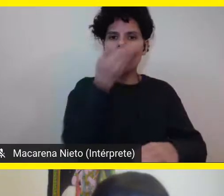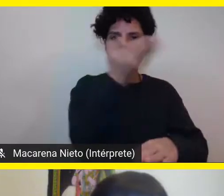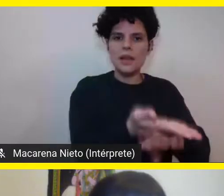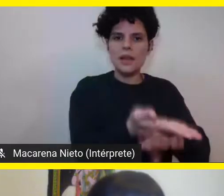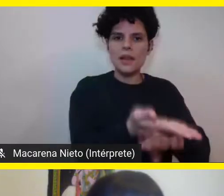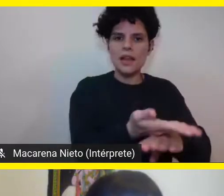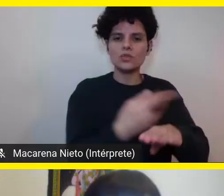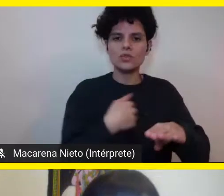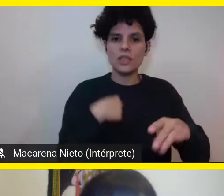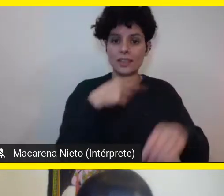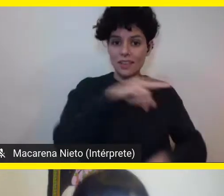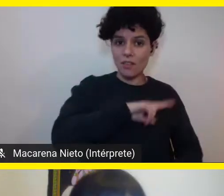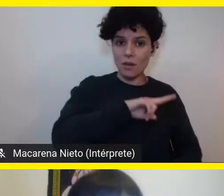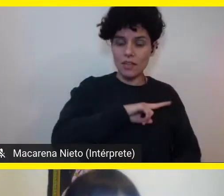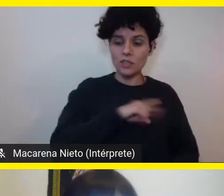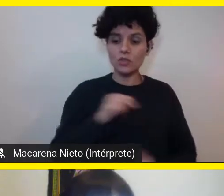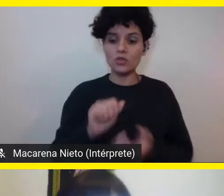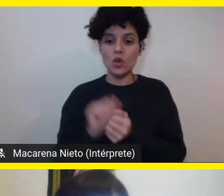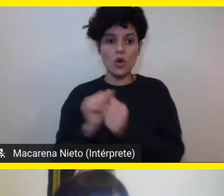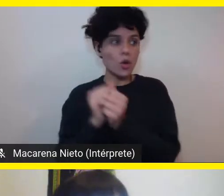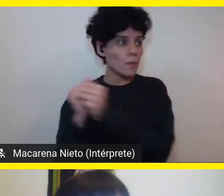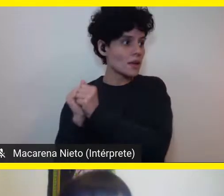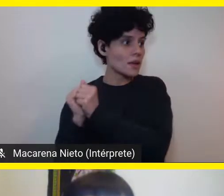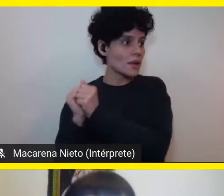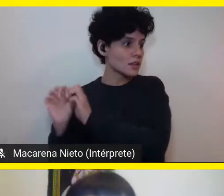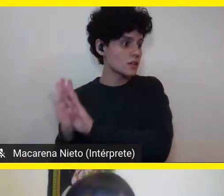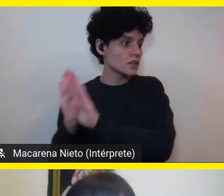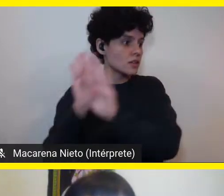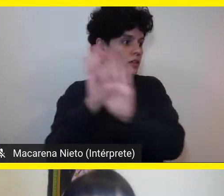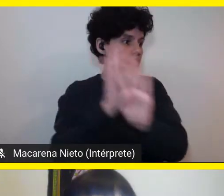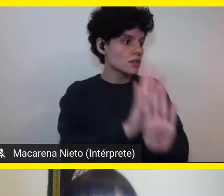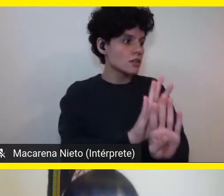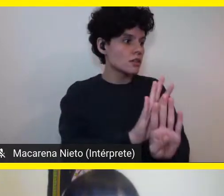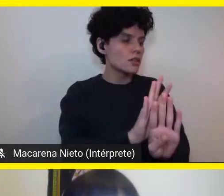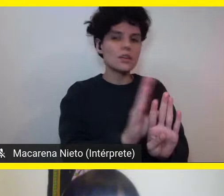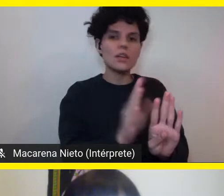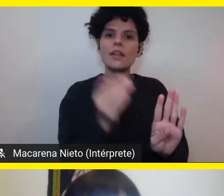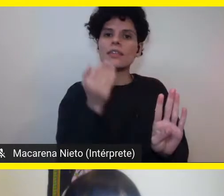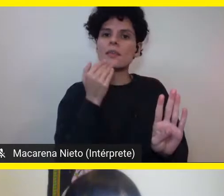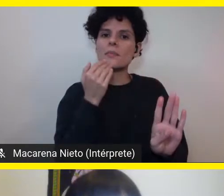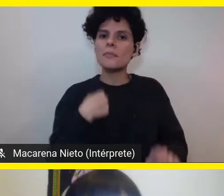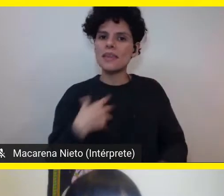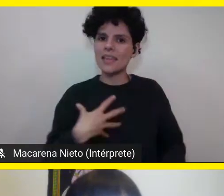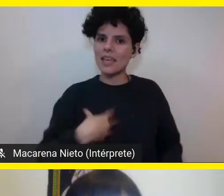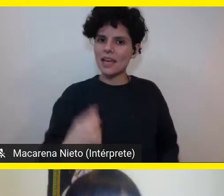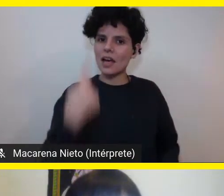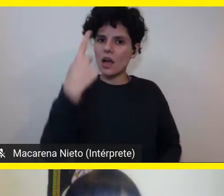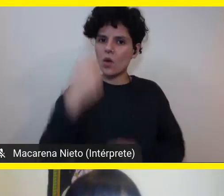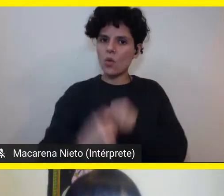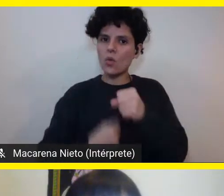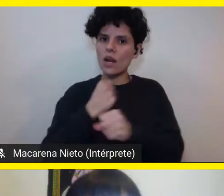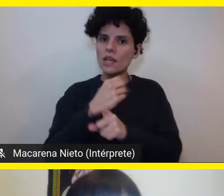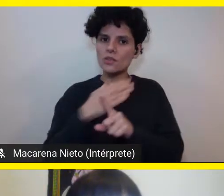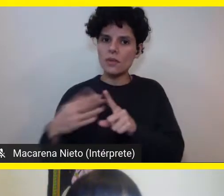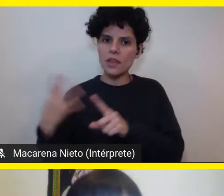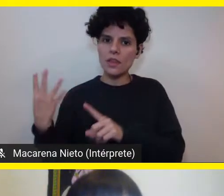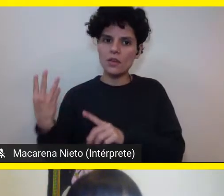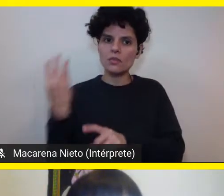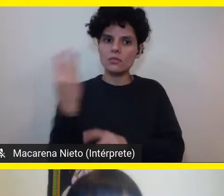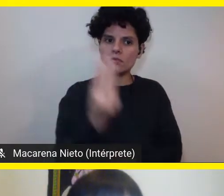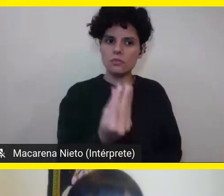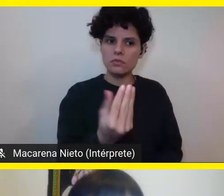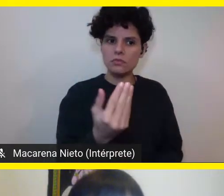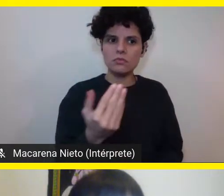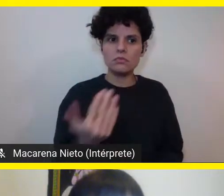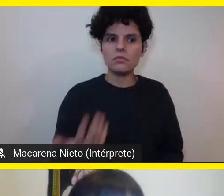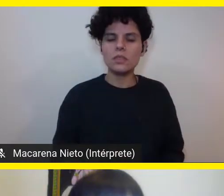cayeron detenidos conmigo, incluida mi hija de 1 año y medio, en la misma fecha